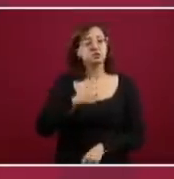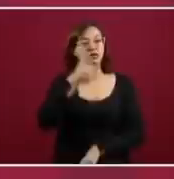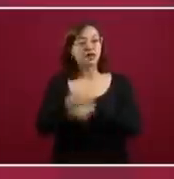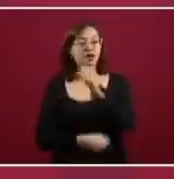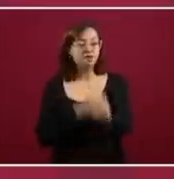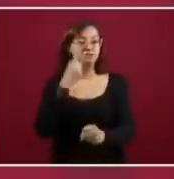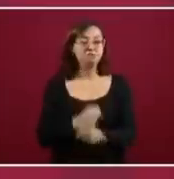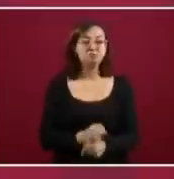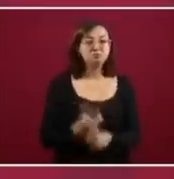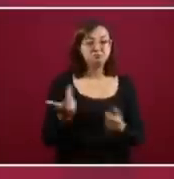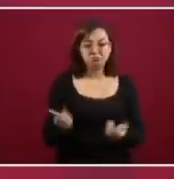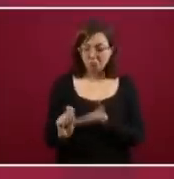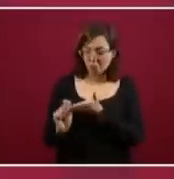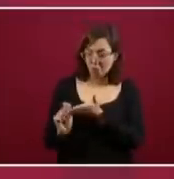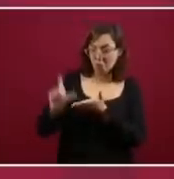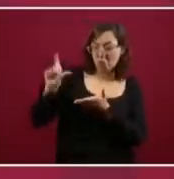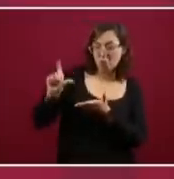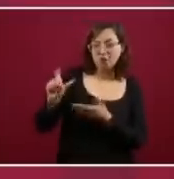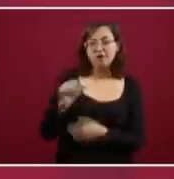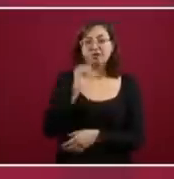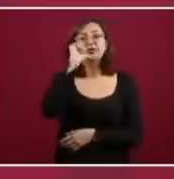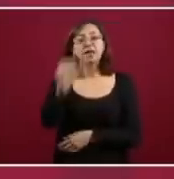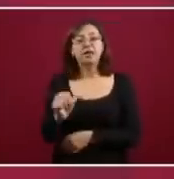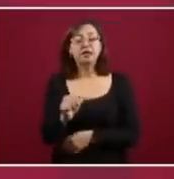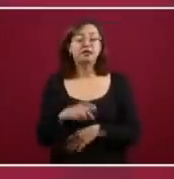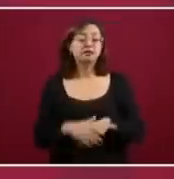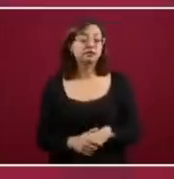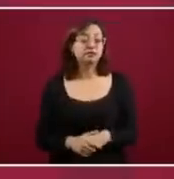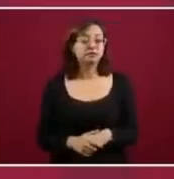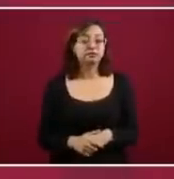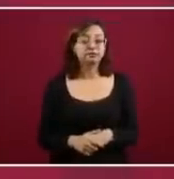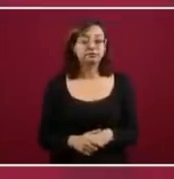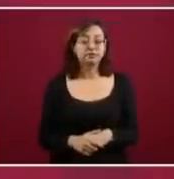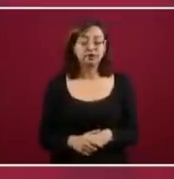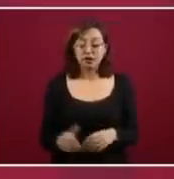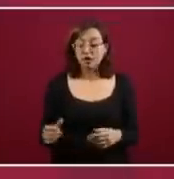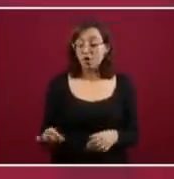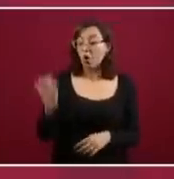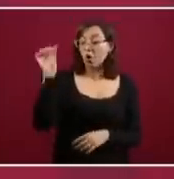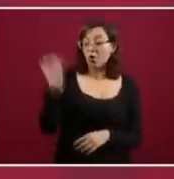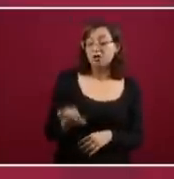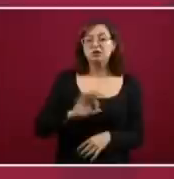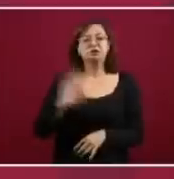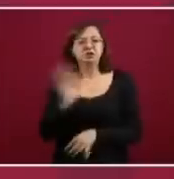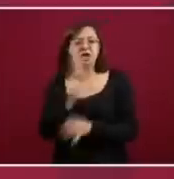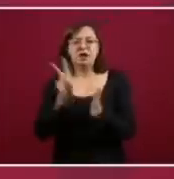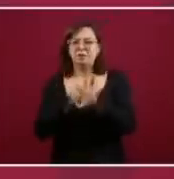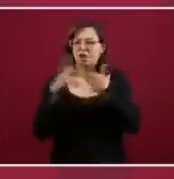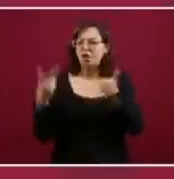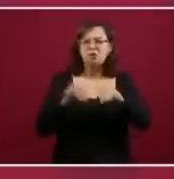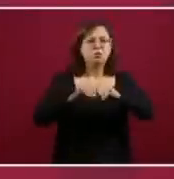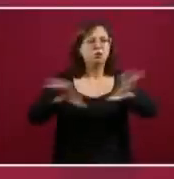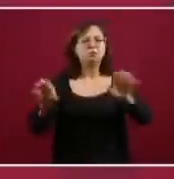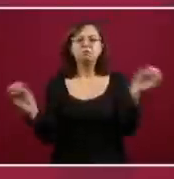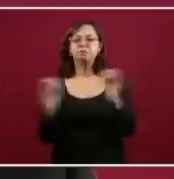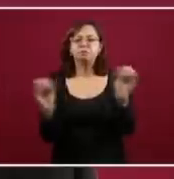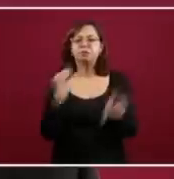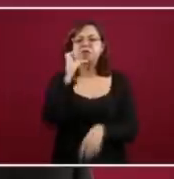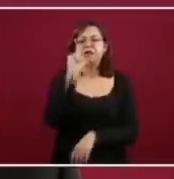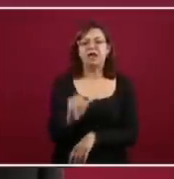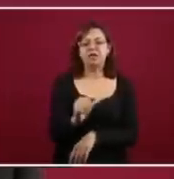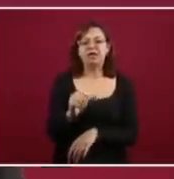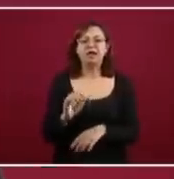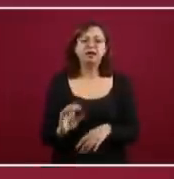hoy seguramente no viene en los periódicos y en los medios con